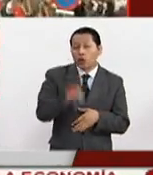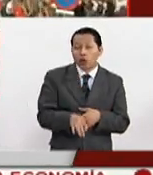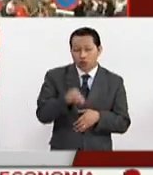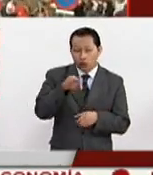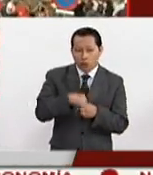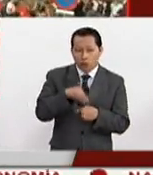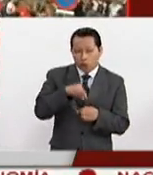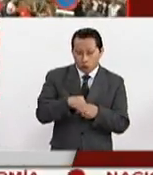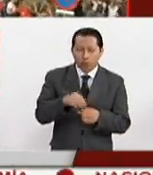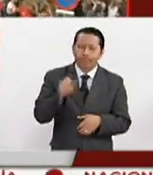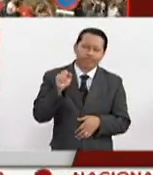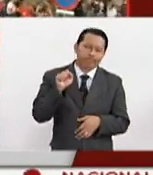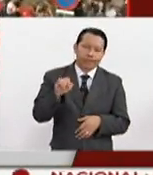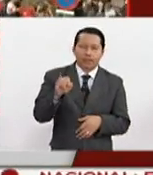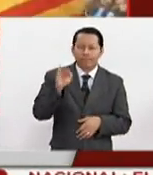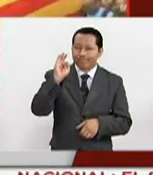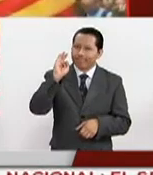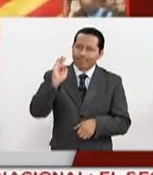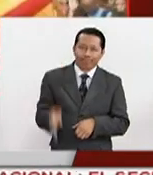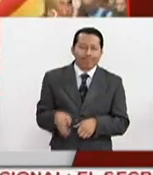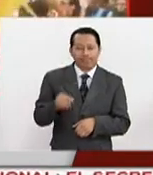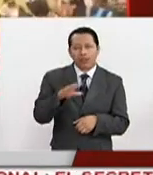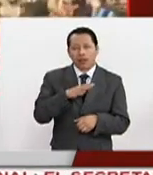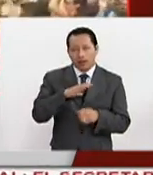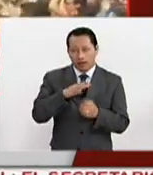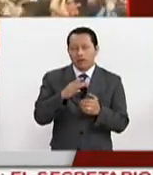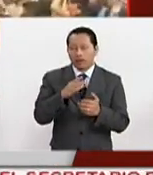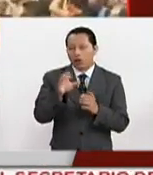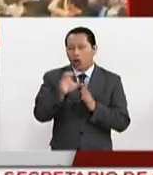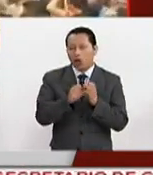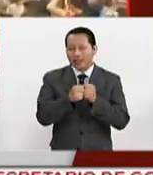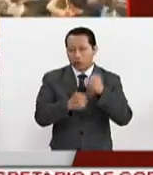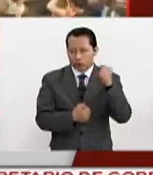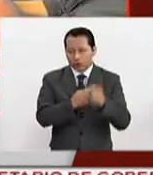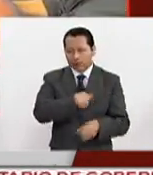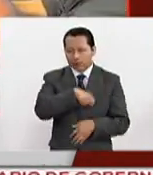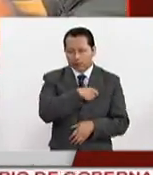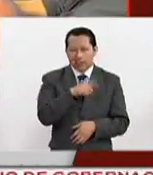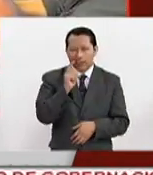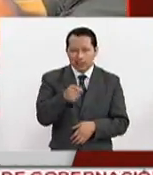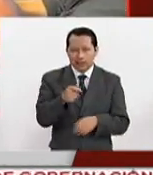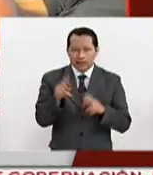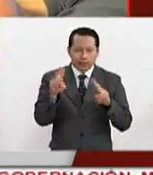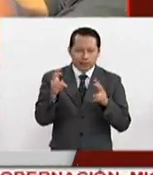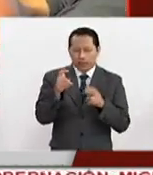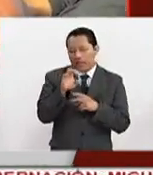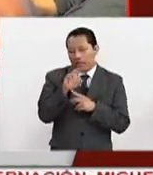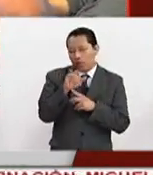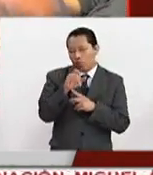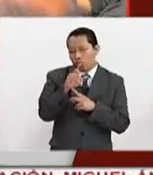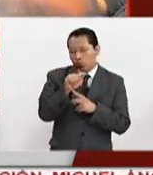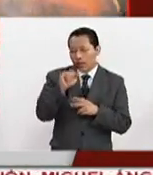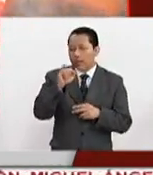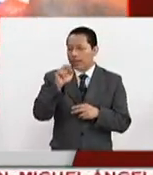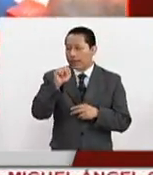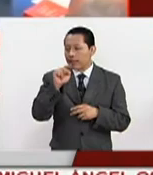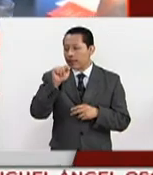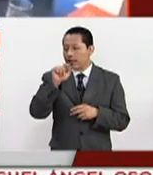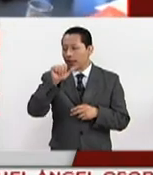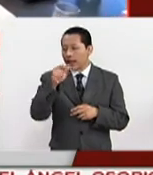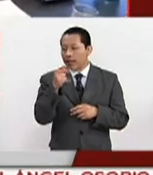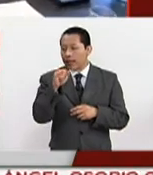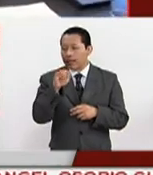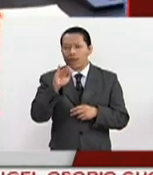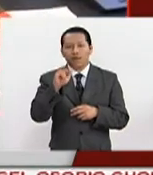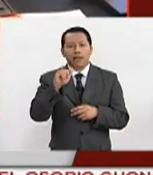votó a favor de esta Constitución, es decir, es a lo que le llaman cláusula de intangibilidad, es decir, la unidad